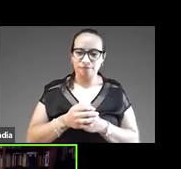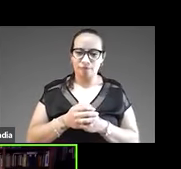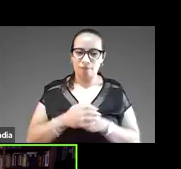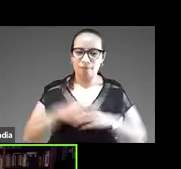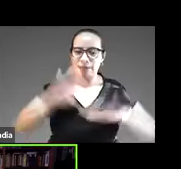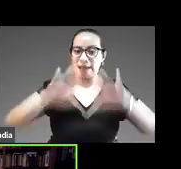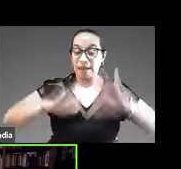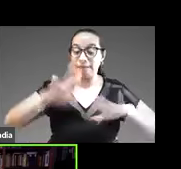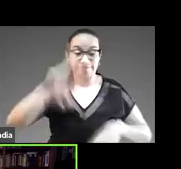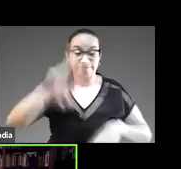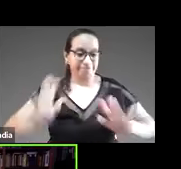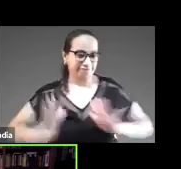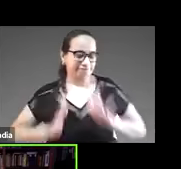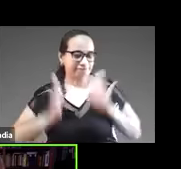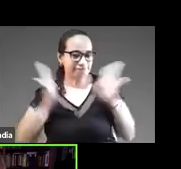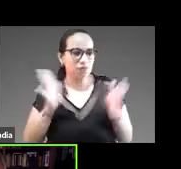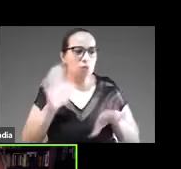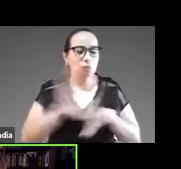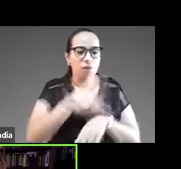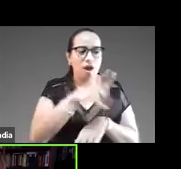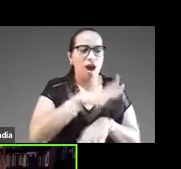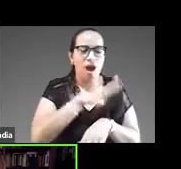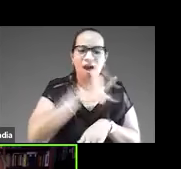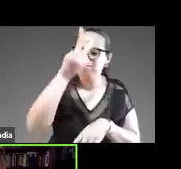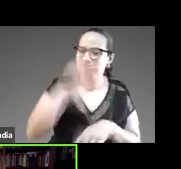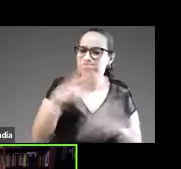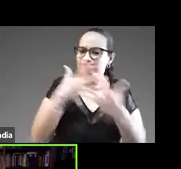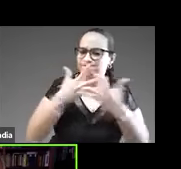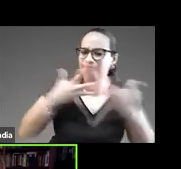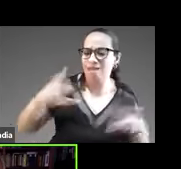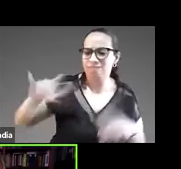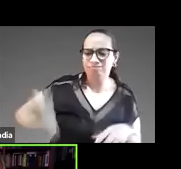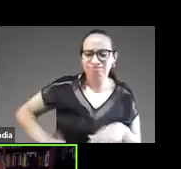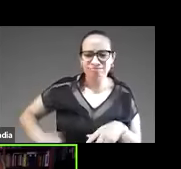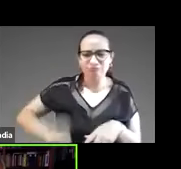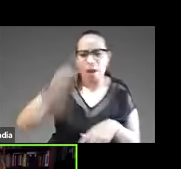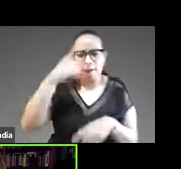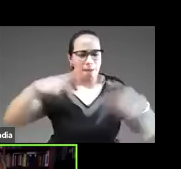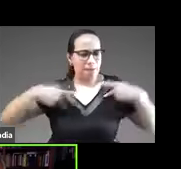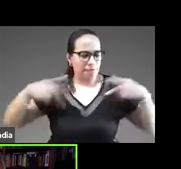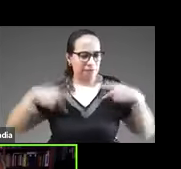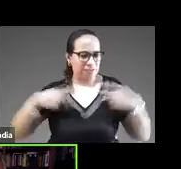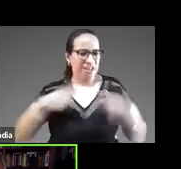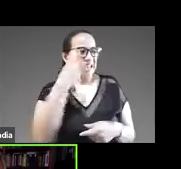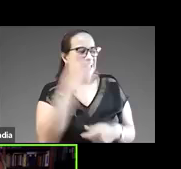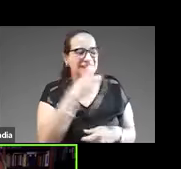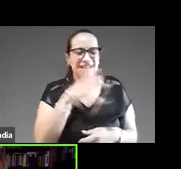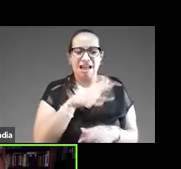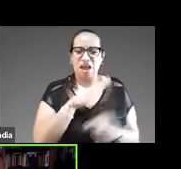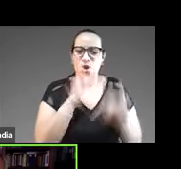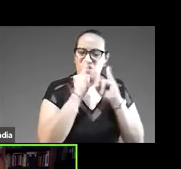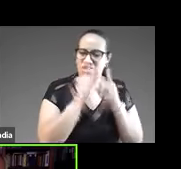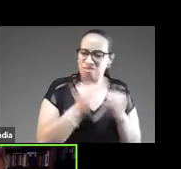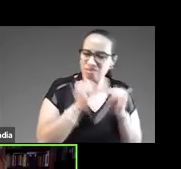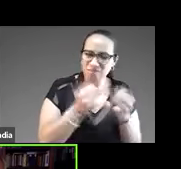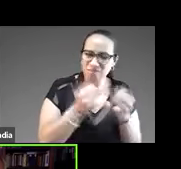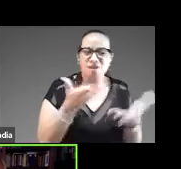son sorprendentes porque suscitan un enorme interés en la gente. Esa autonomía, digamos,